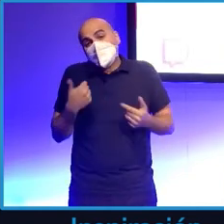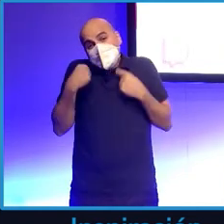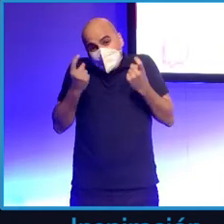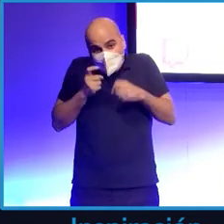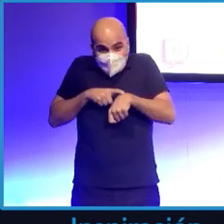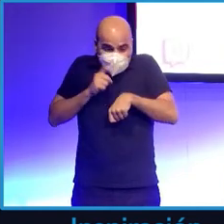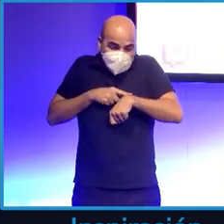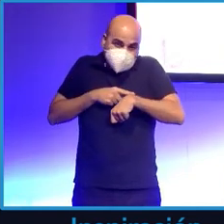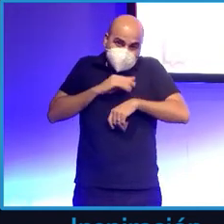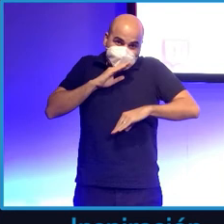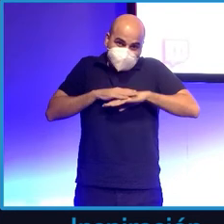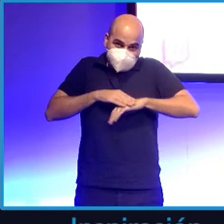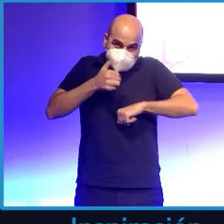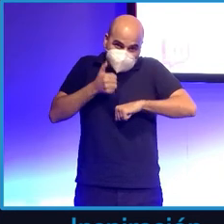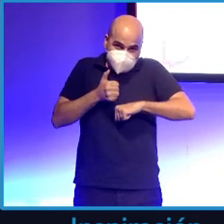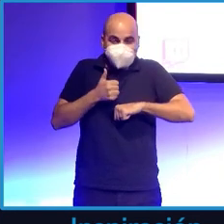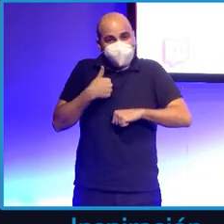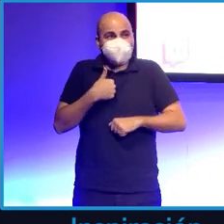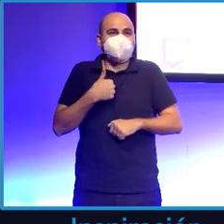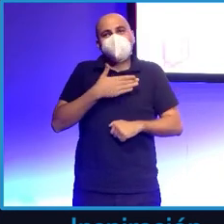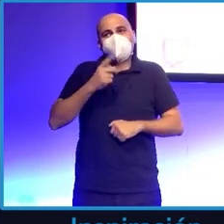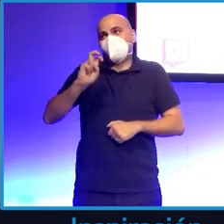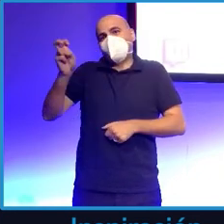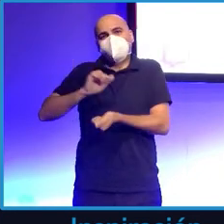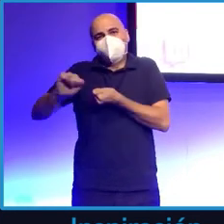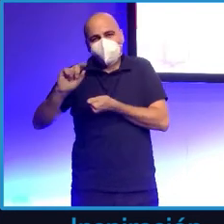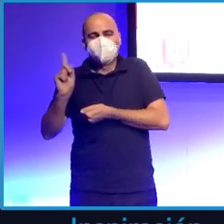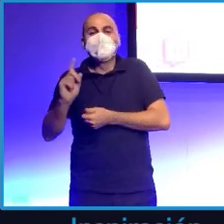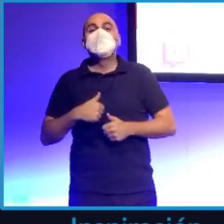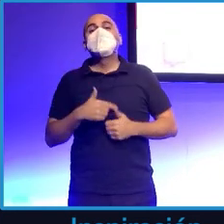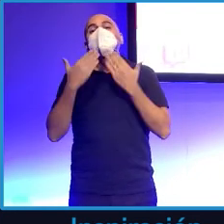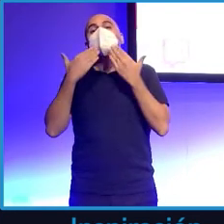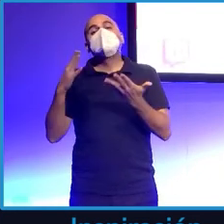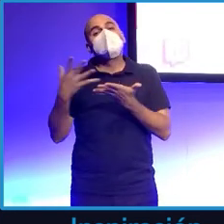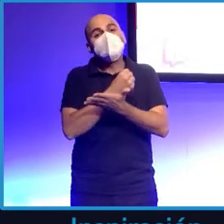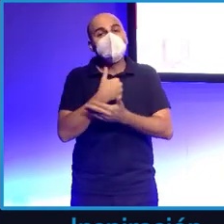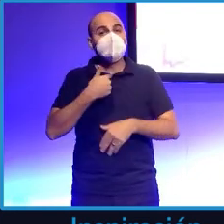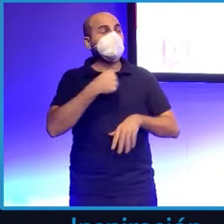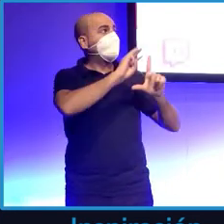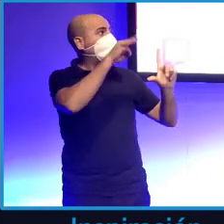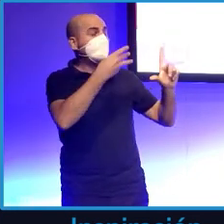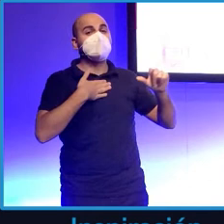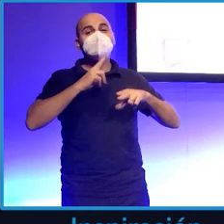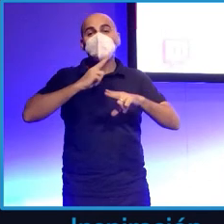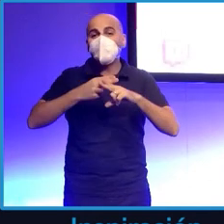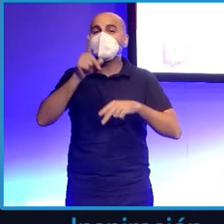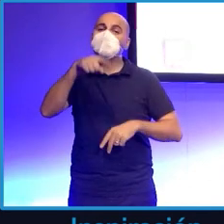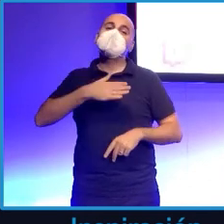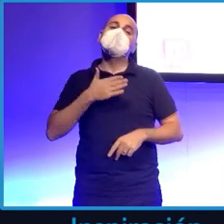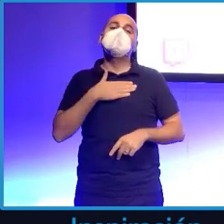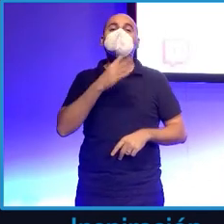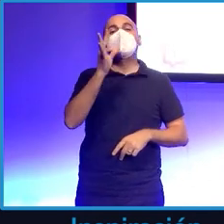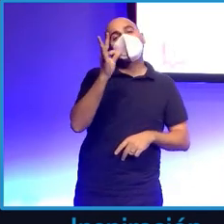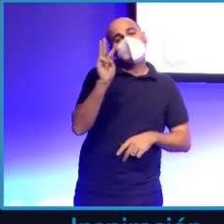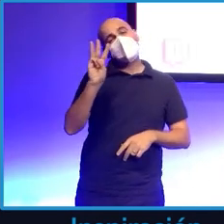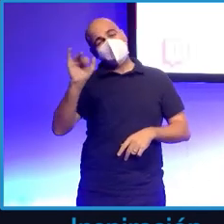y agradeceros a todos os dejo por aquí pues un poquito mi web mi nombre tenéis ahí mi tweet que siempre voy emitiendo siempre